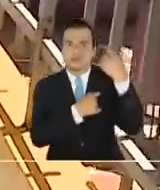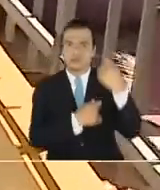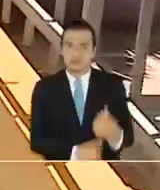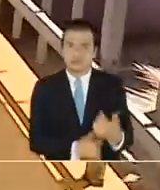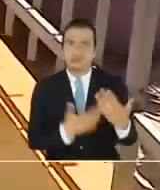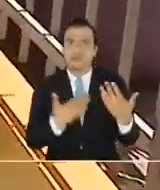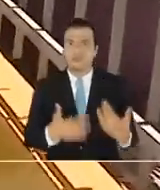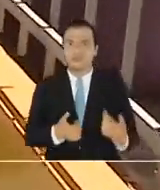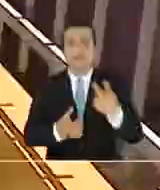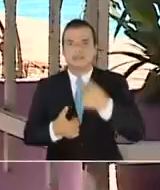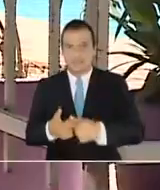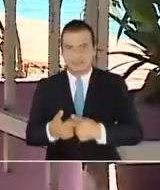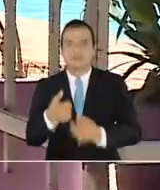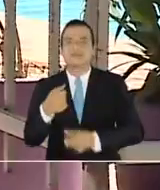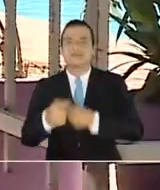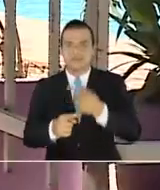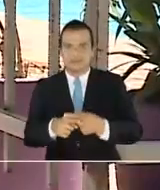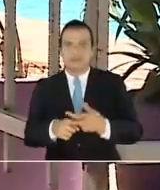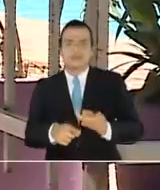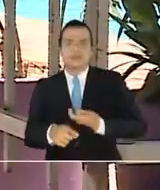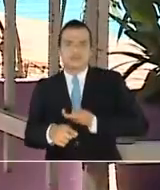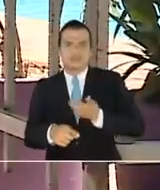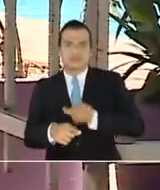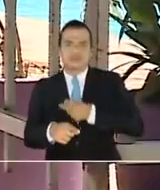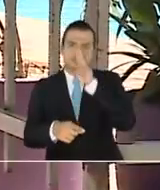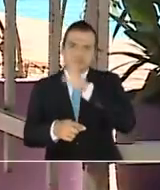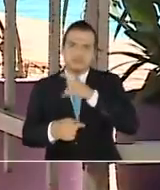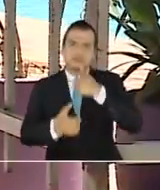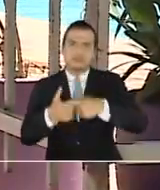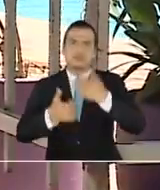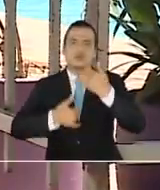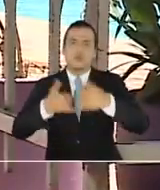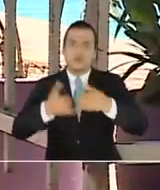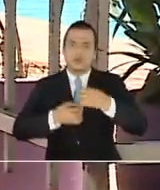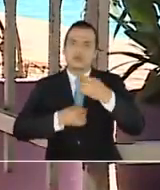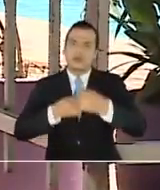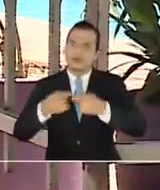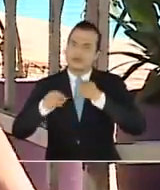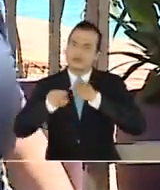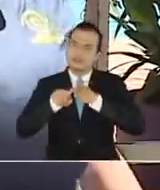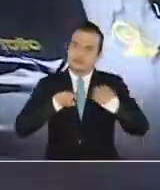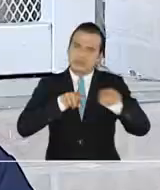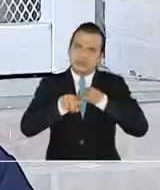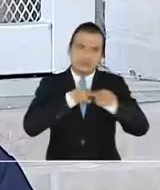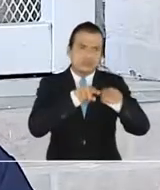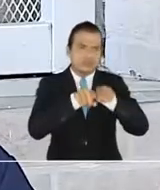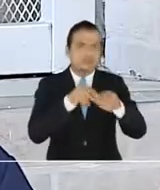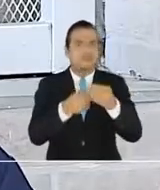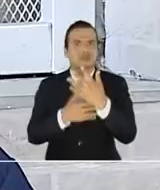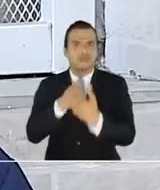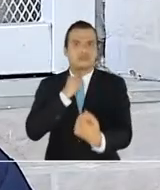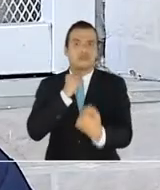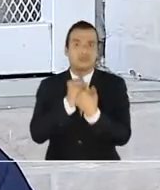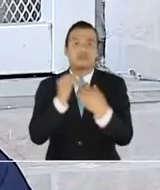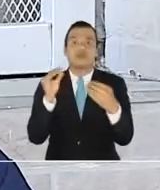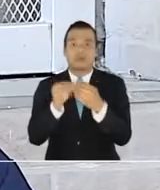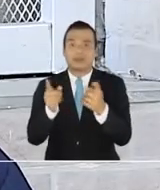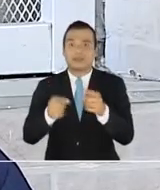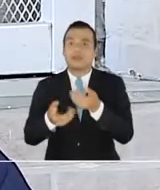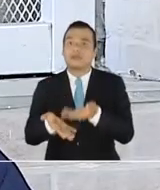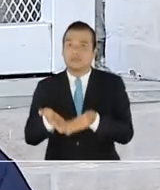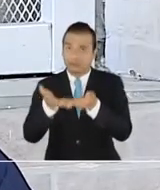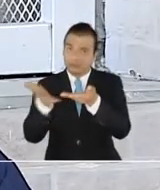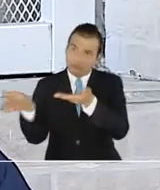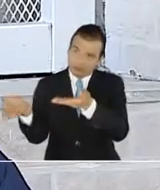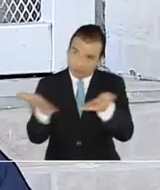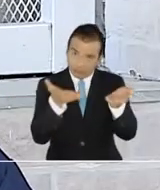diferentes eventos que se van dando durante el ciclo Tenemos también el apoyo de las becas para estudio desde el 2017 contado con el